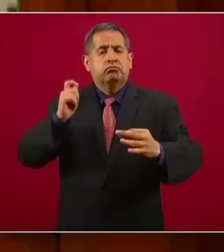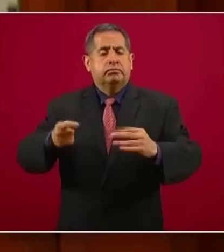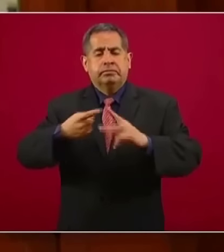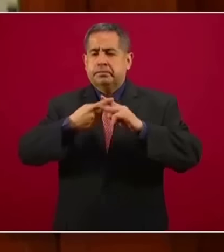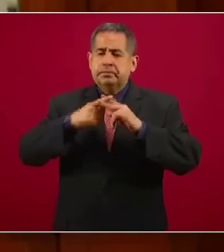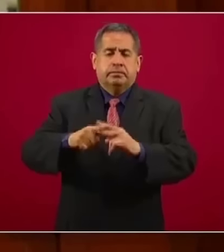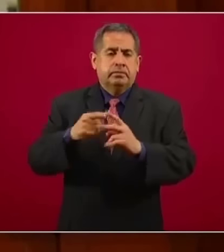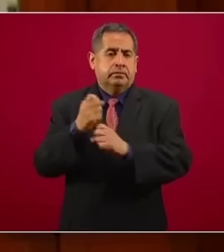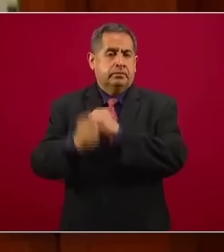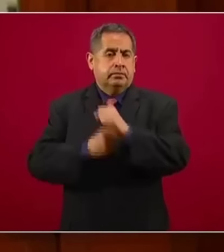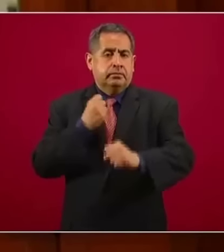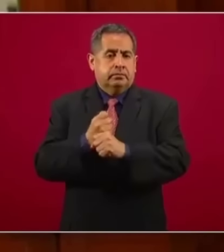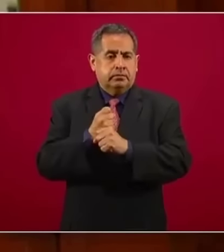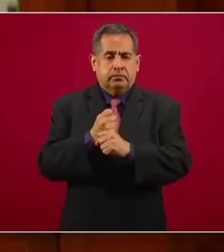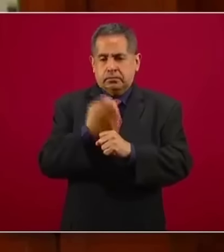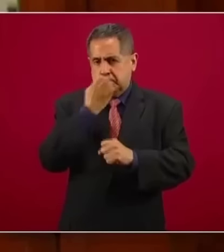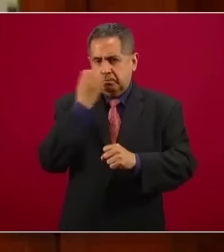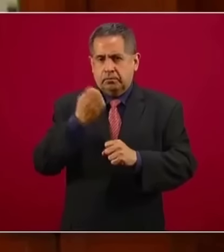ciclo escolar